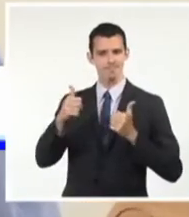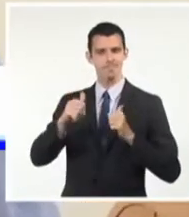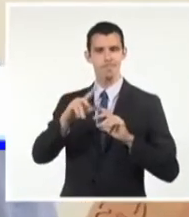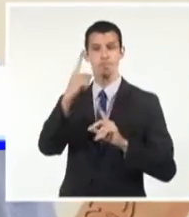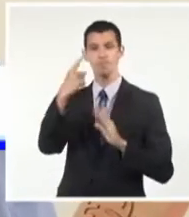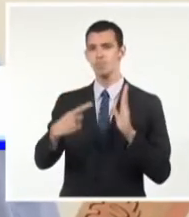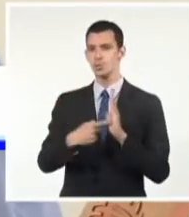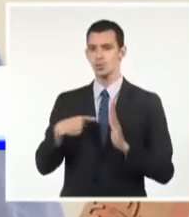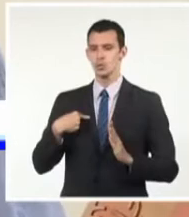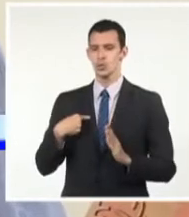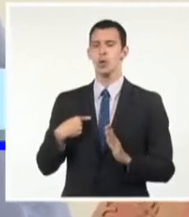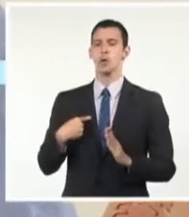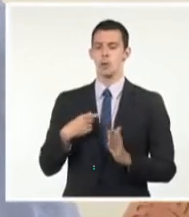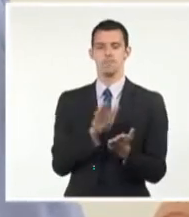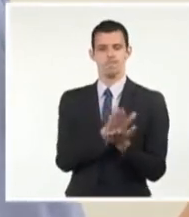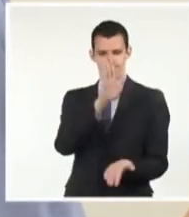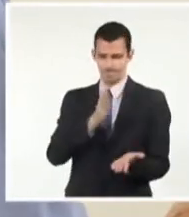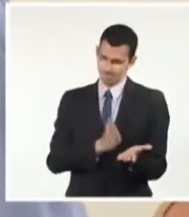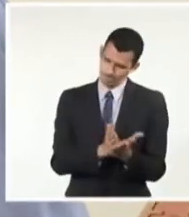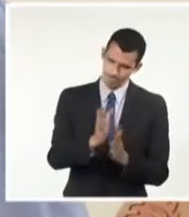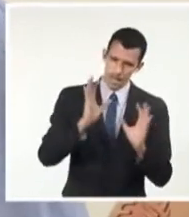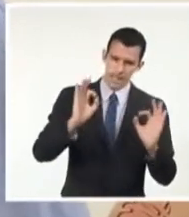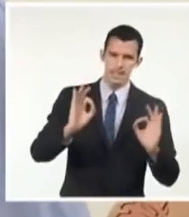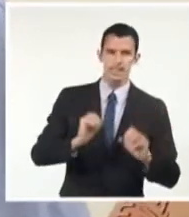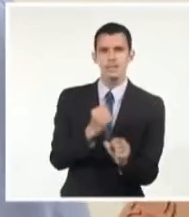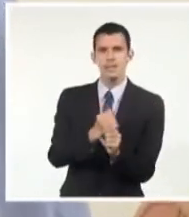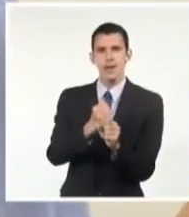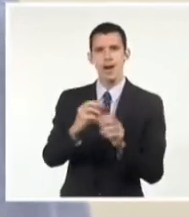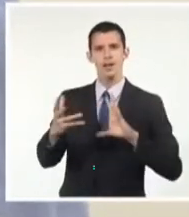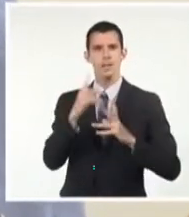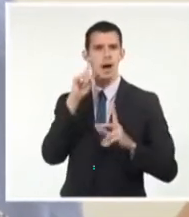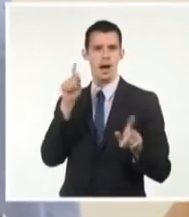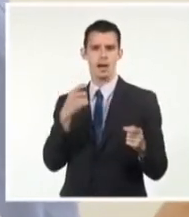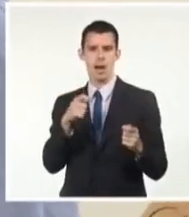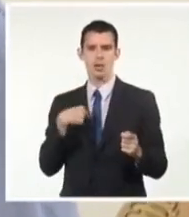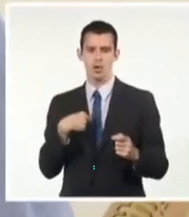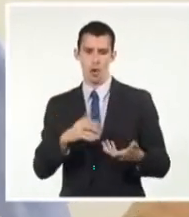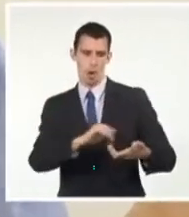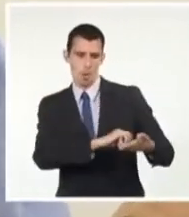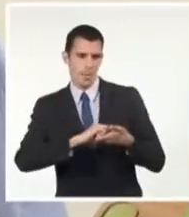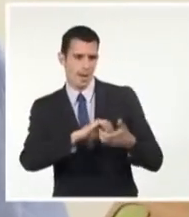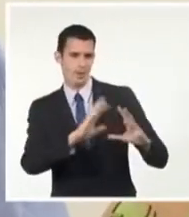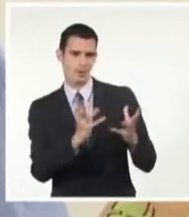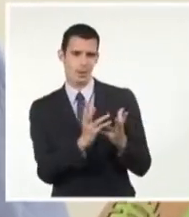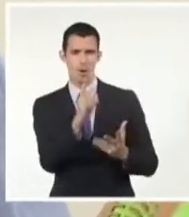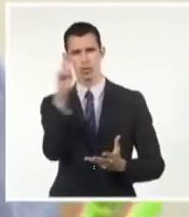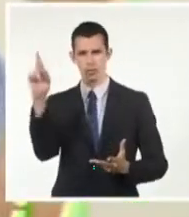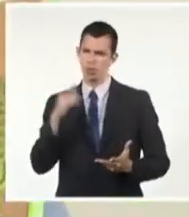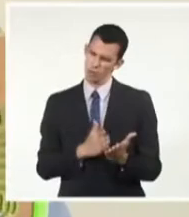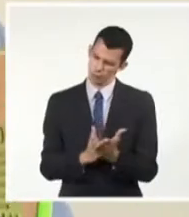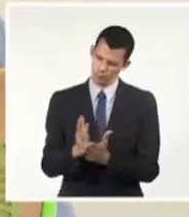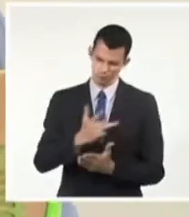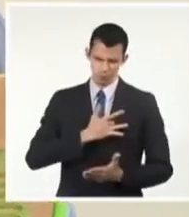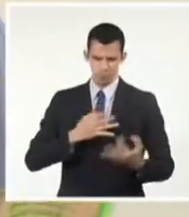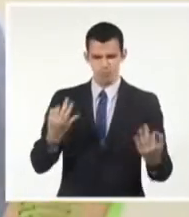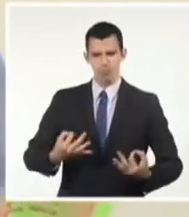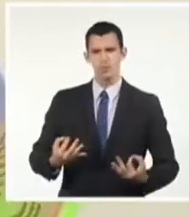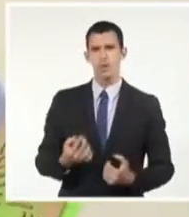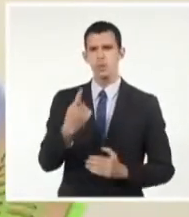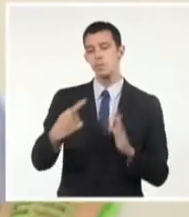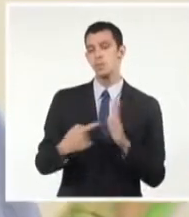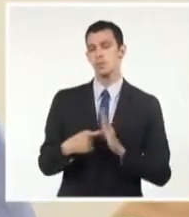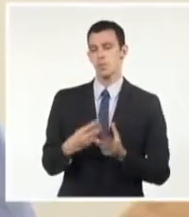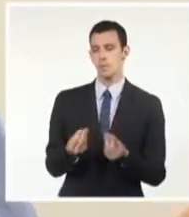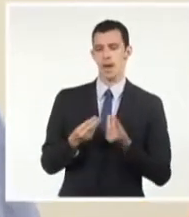público, con mi profesión, con mis compañeros, con la revolución. Me ha hecho muy, muy, muy